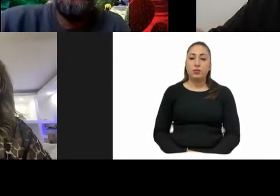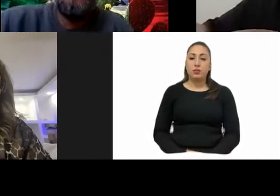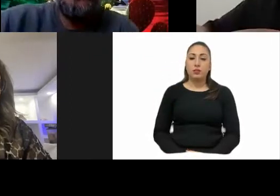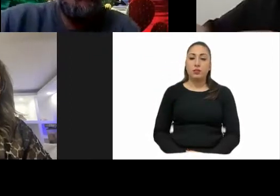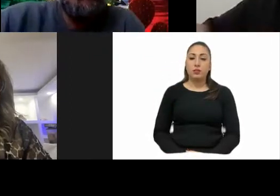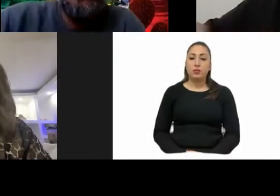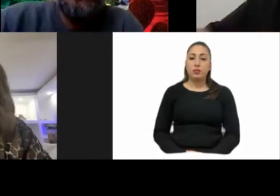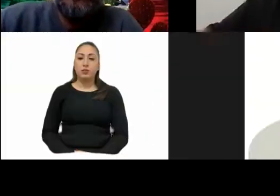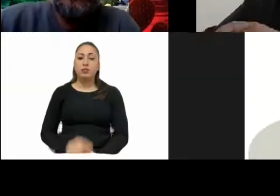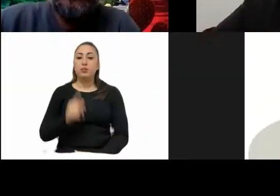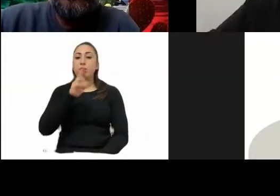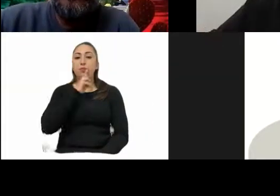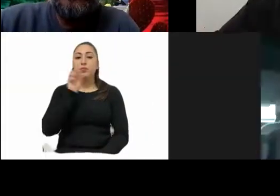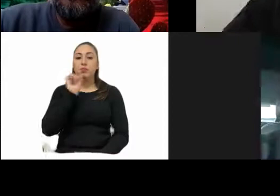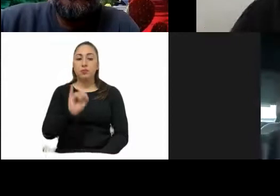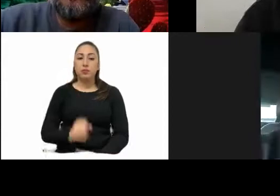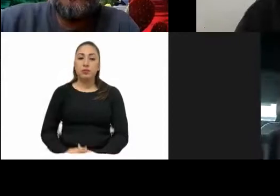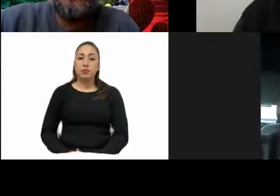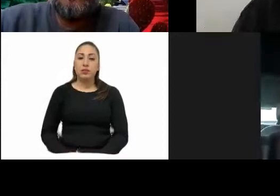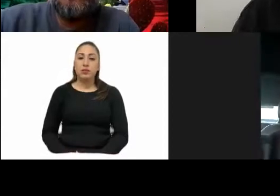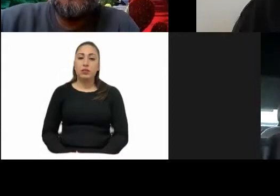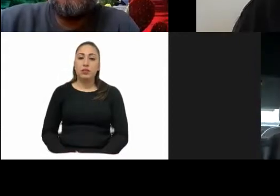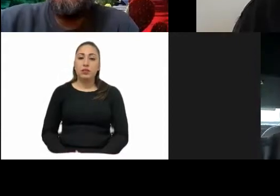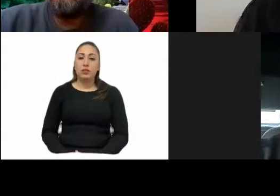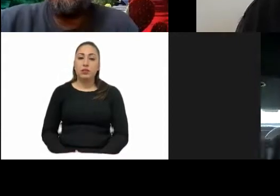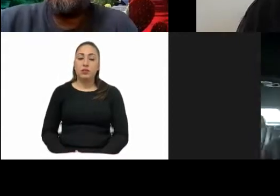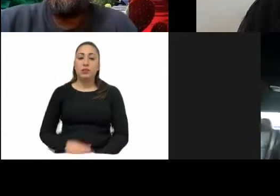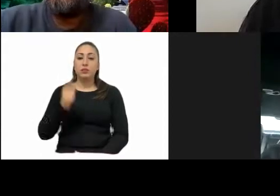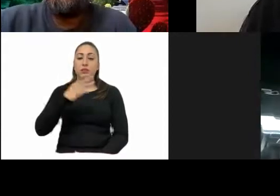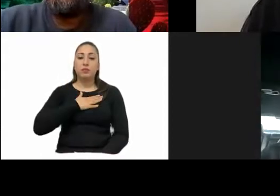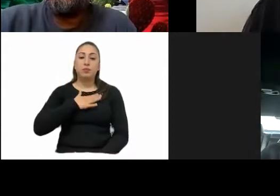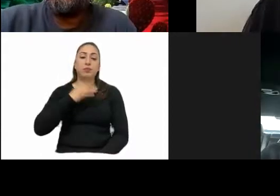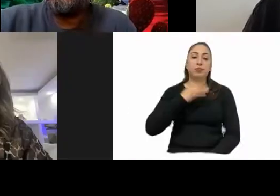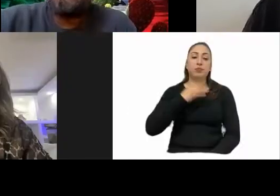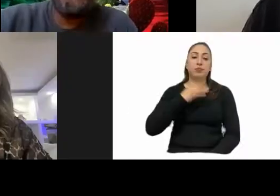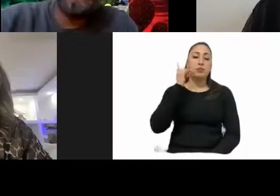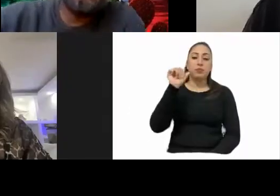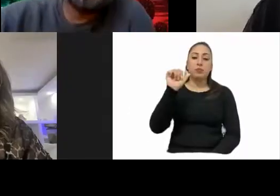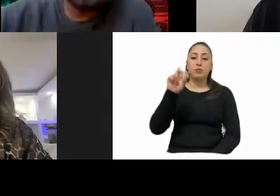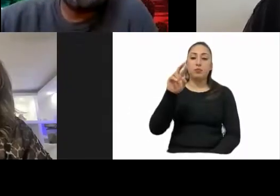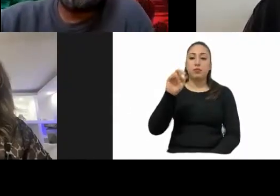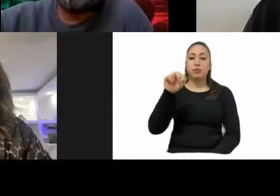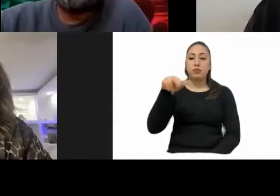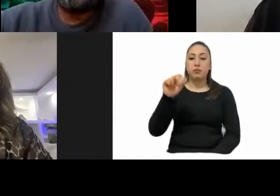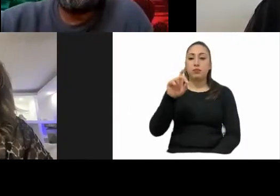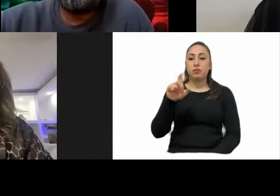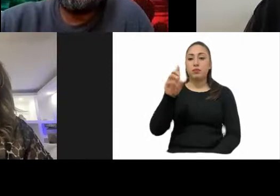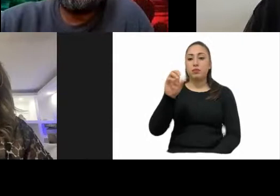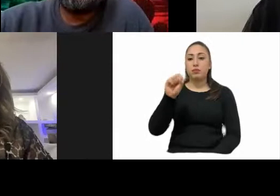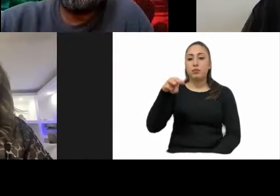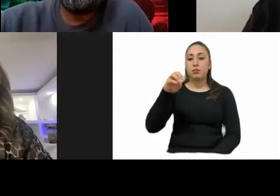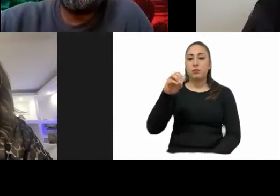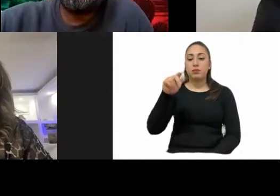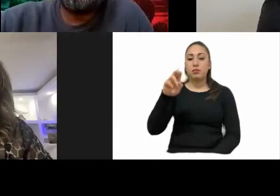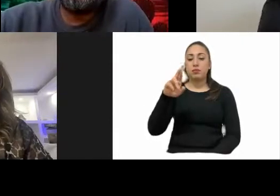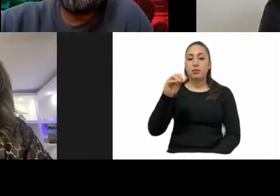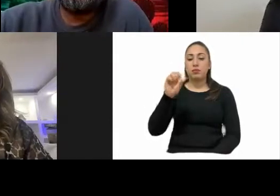A favor. A favor. La de la voz Adriana Espinosa de los Monteros, a favor. Diputado